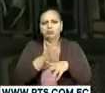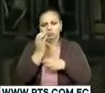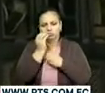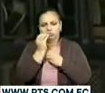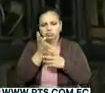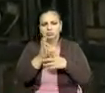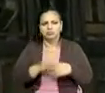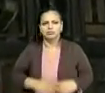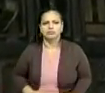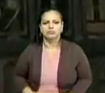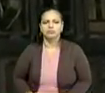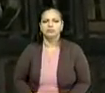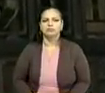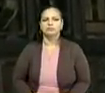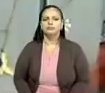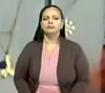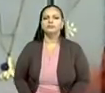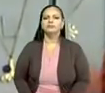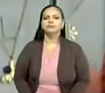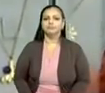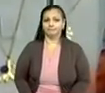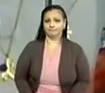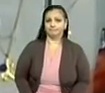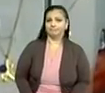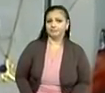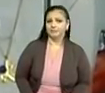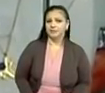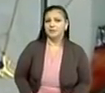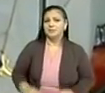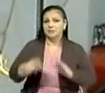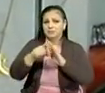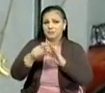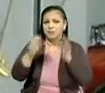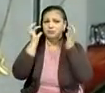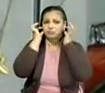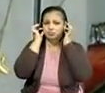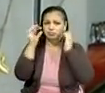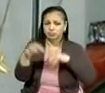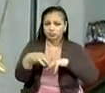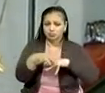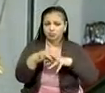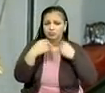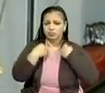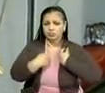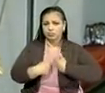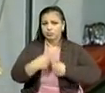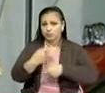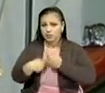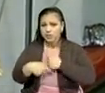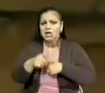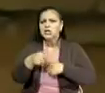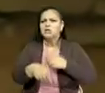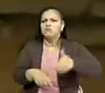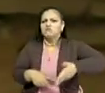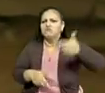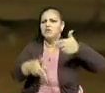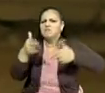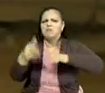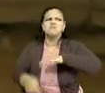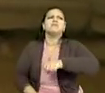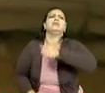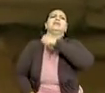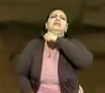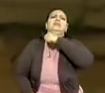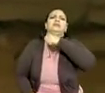nuevo caso de delincuencia armada, asaltando joyerías en el casco comercial de Guayaquil, no hay detenidos. El propietario